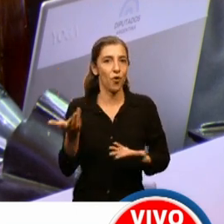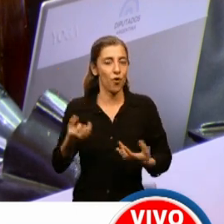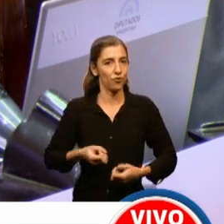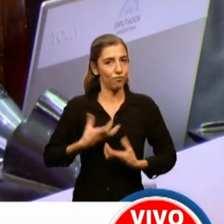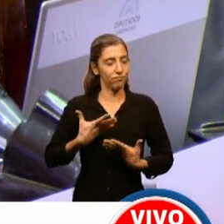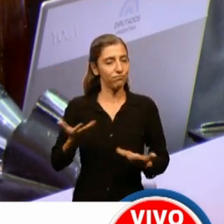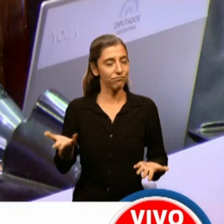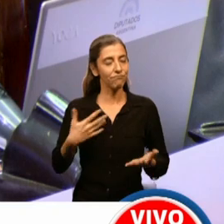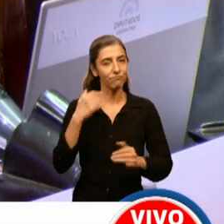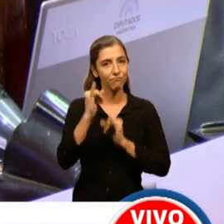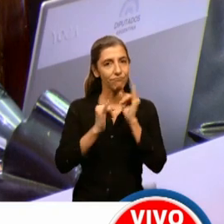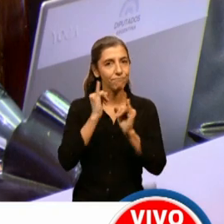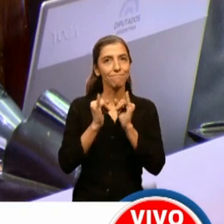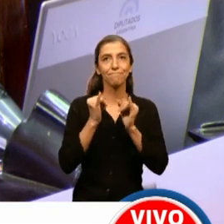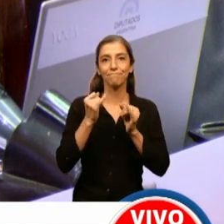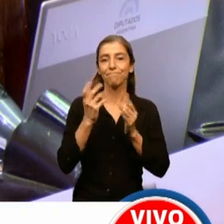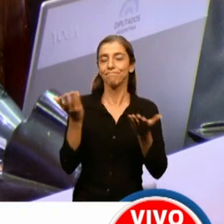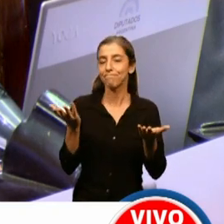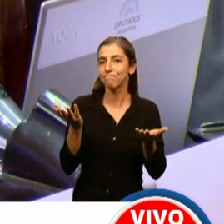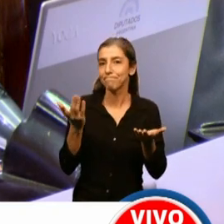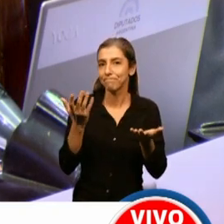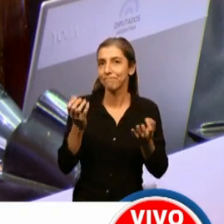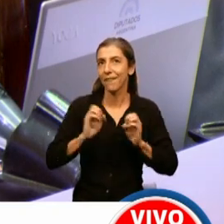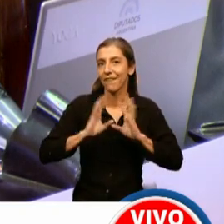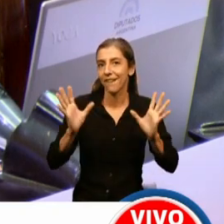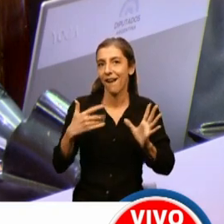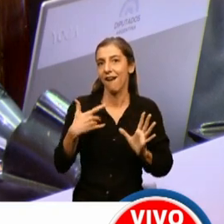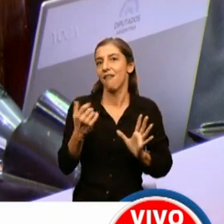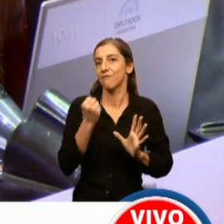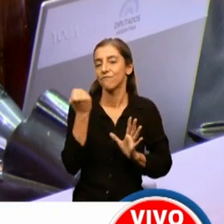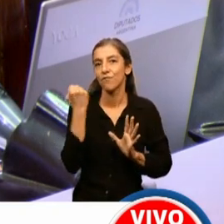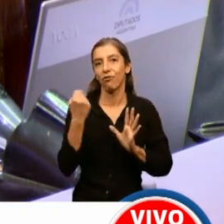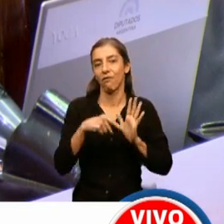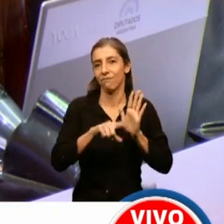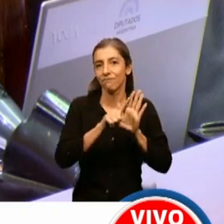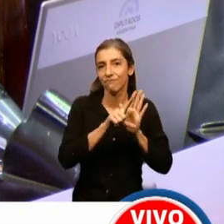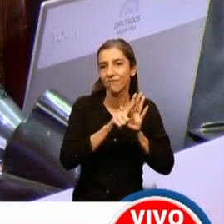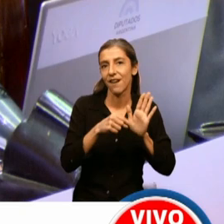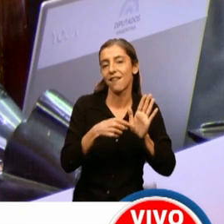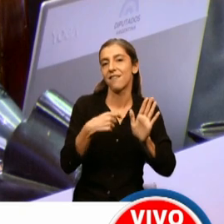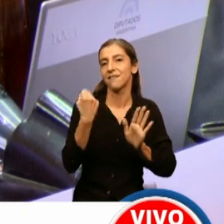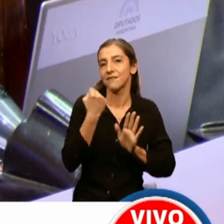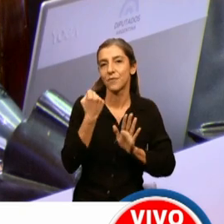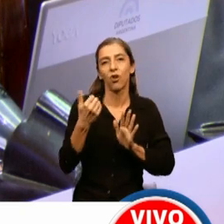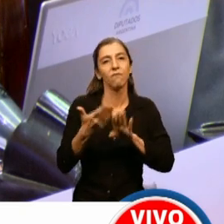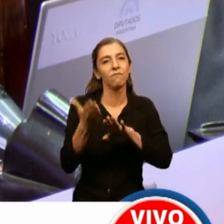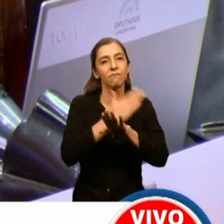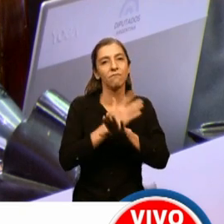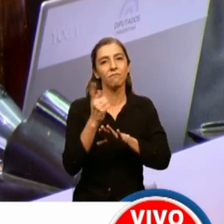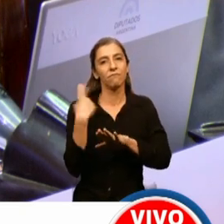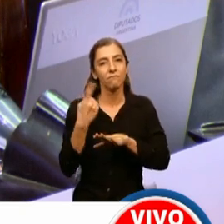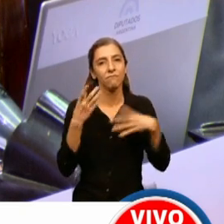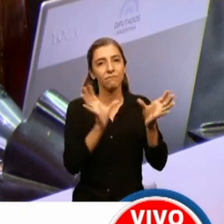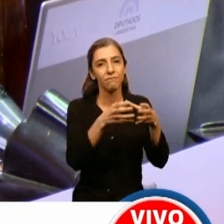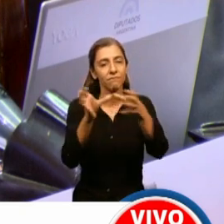estamos frente a un proyecto que establece un marco normativo que es fruto de un trabajo y de consensos